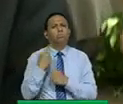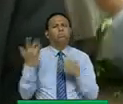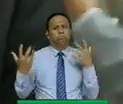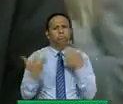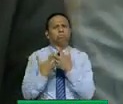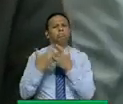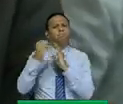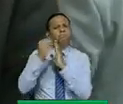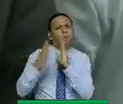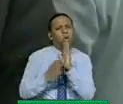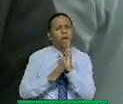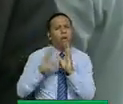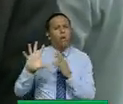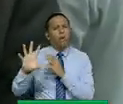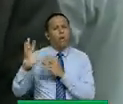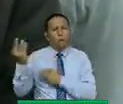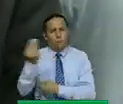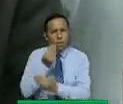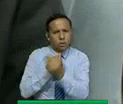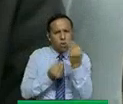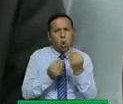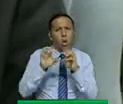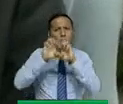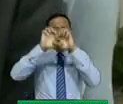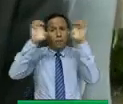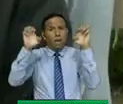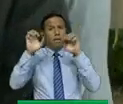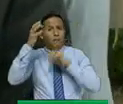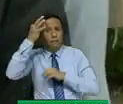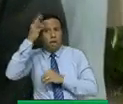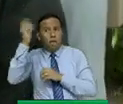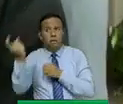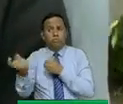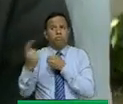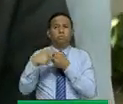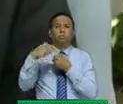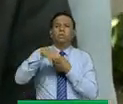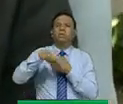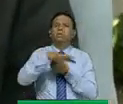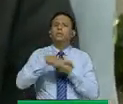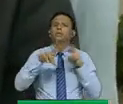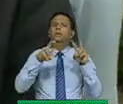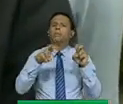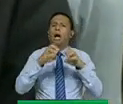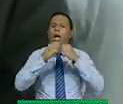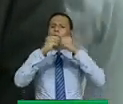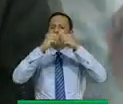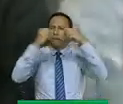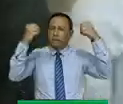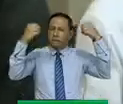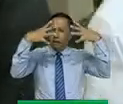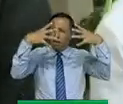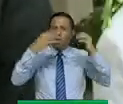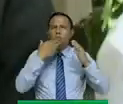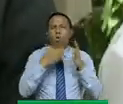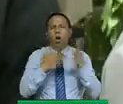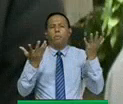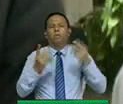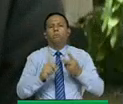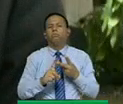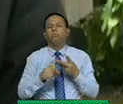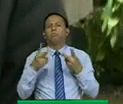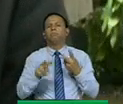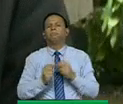de empresas francesas, especialmente en el sector de las energías renovables. Tenemos también más